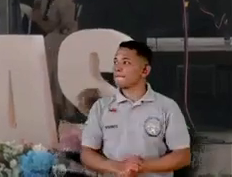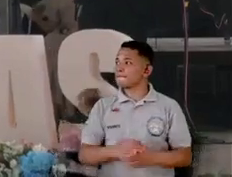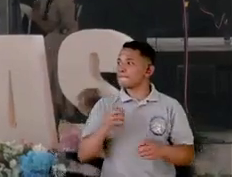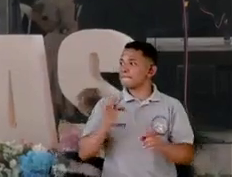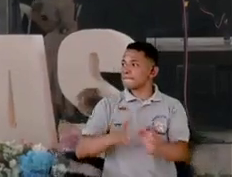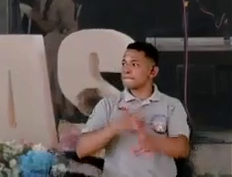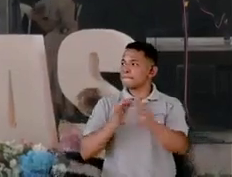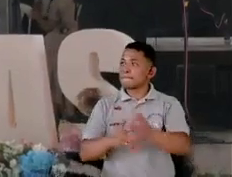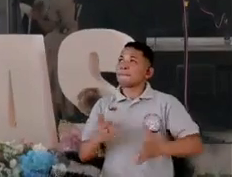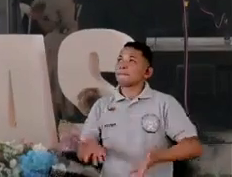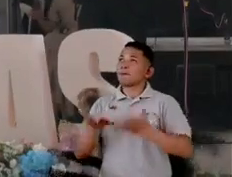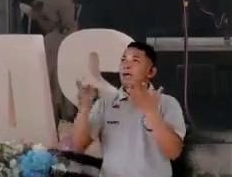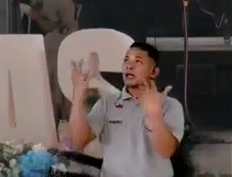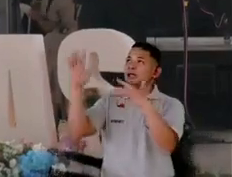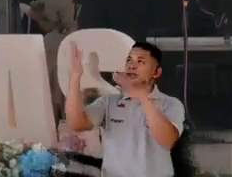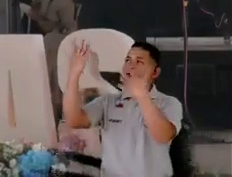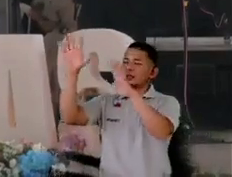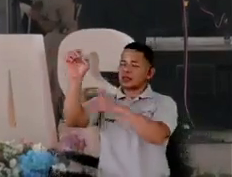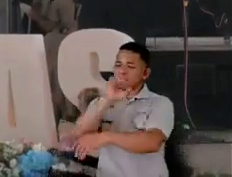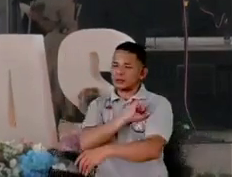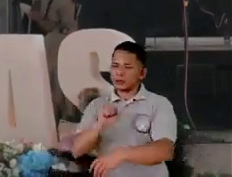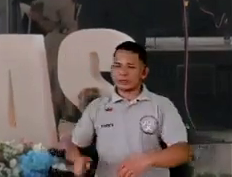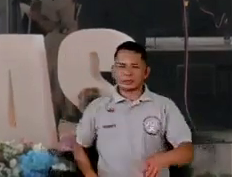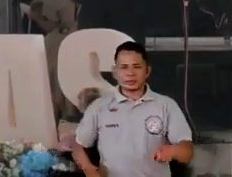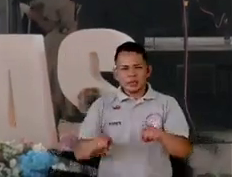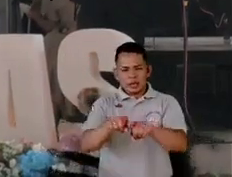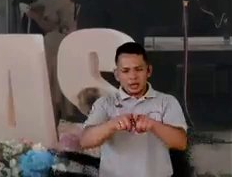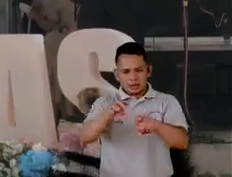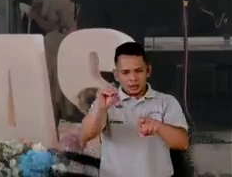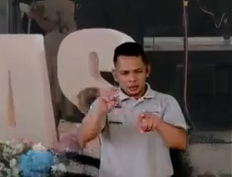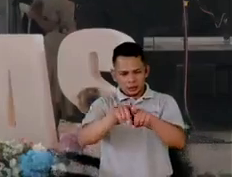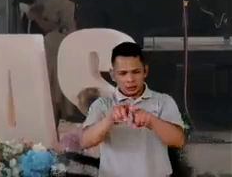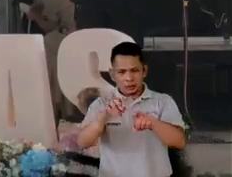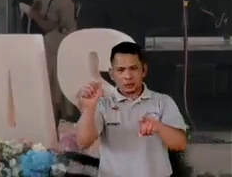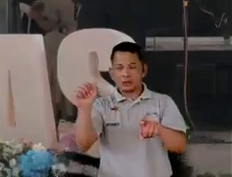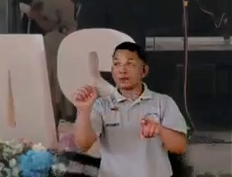Dele esa alabanza al Señor, hermano, hermana. Désela a Él.